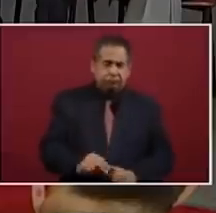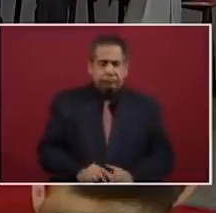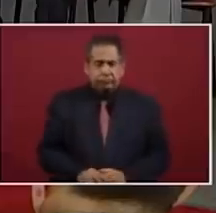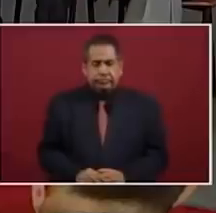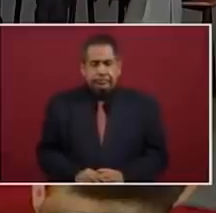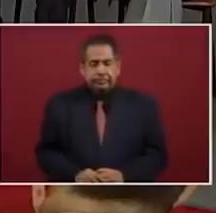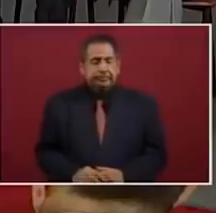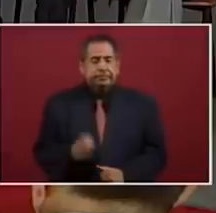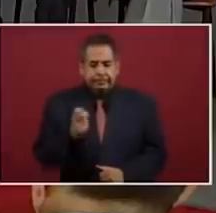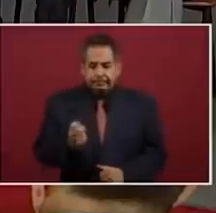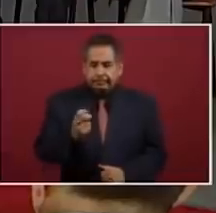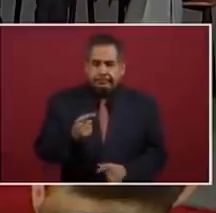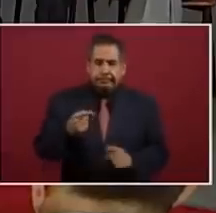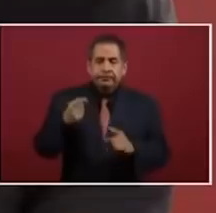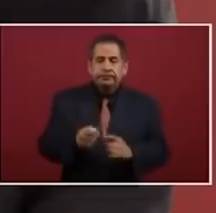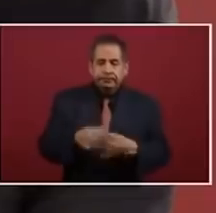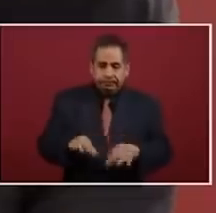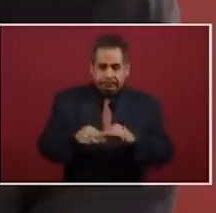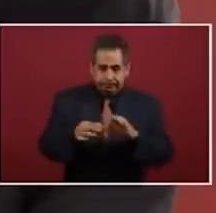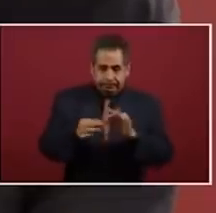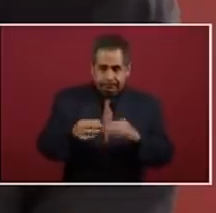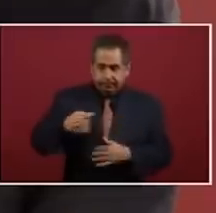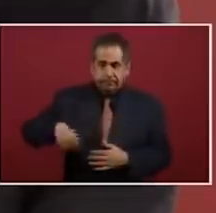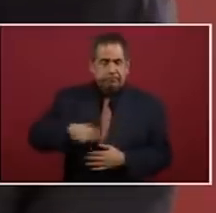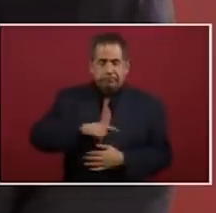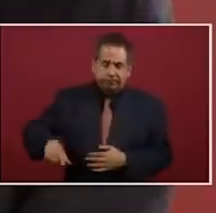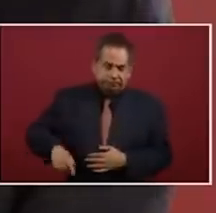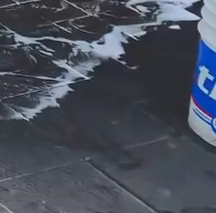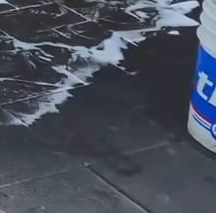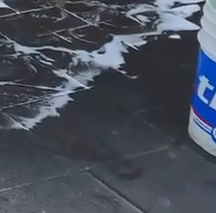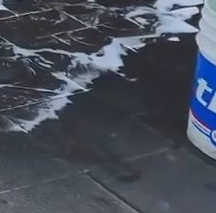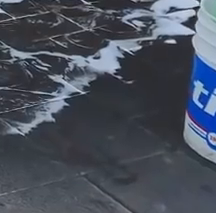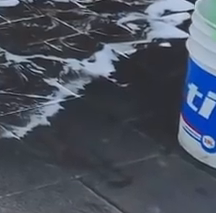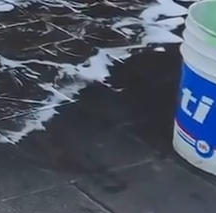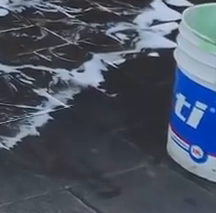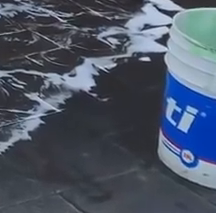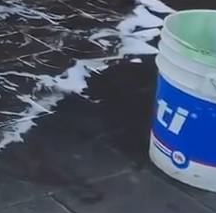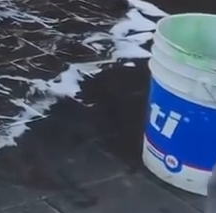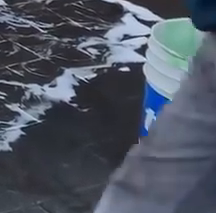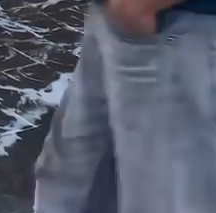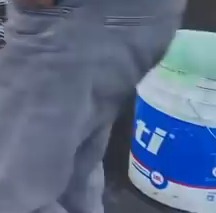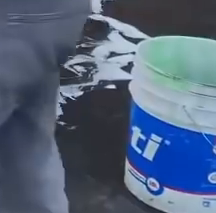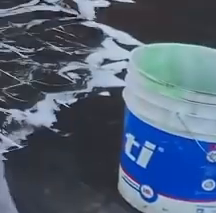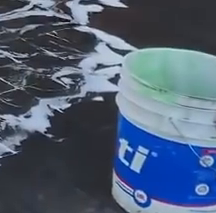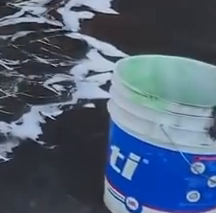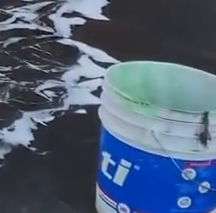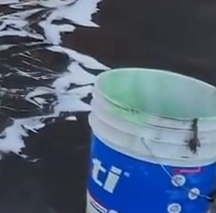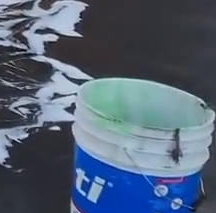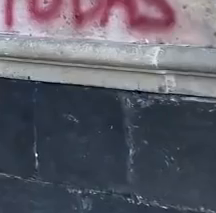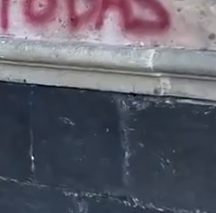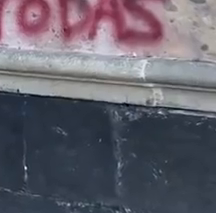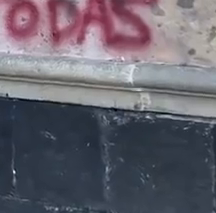Ese es un distintivo de nuestro gobierno. La Rectoría Económica del Estado soy